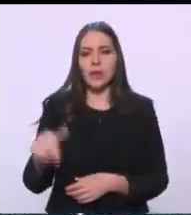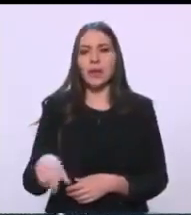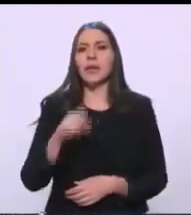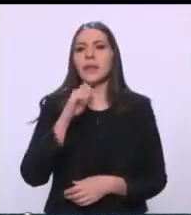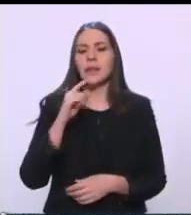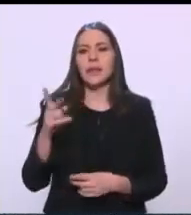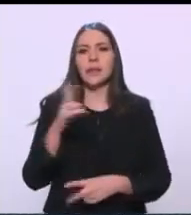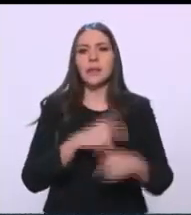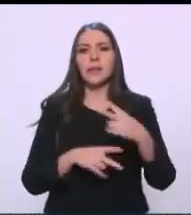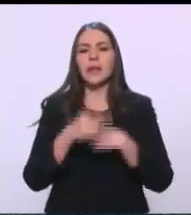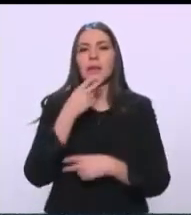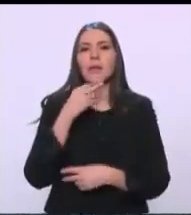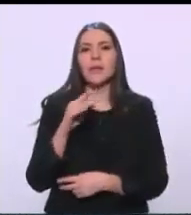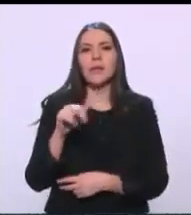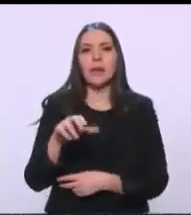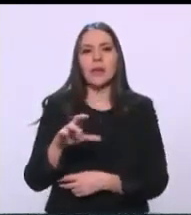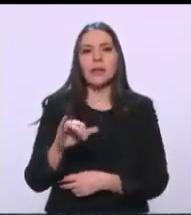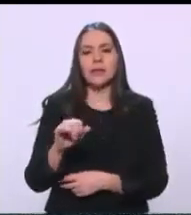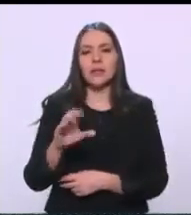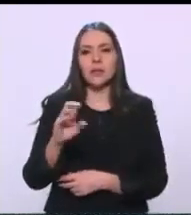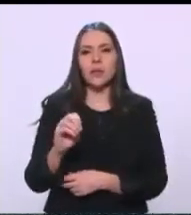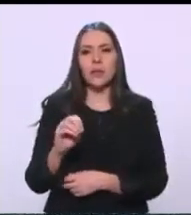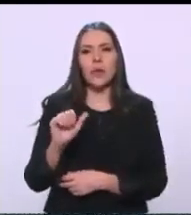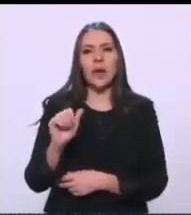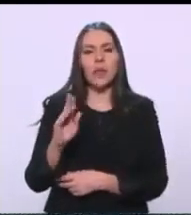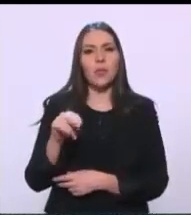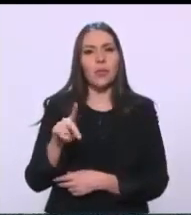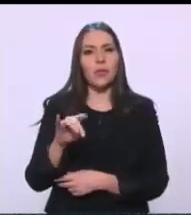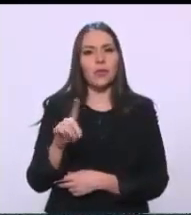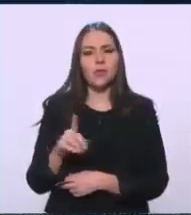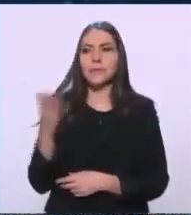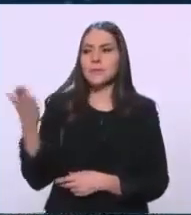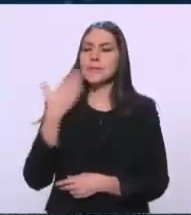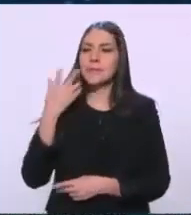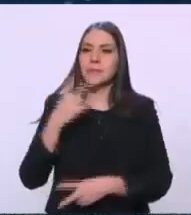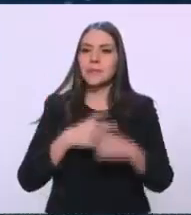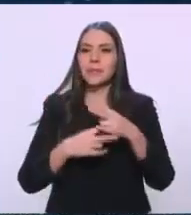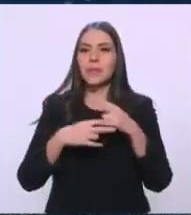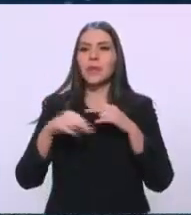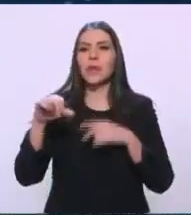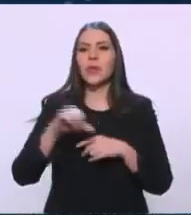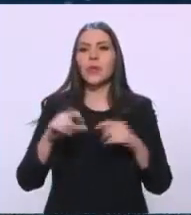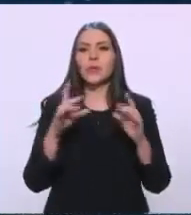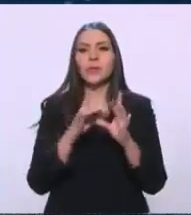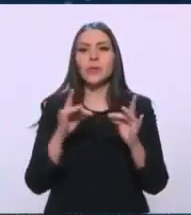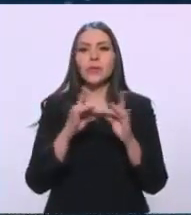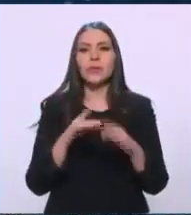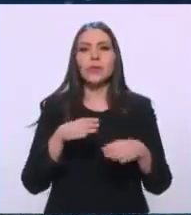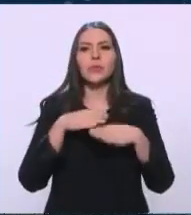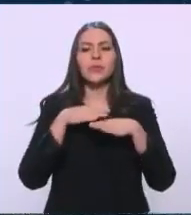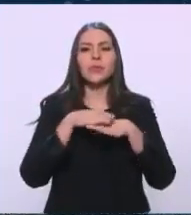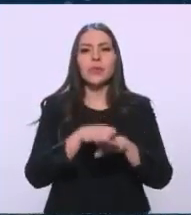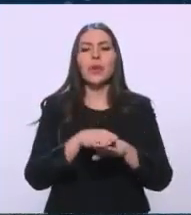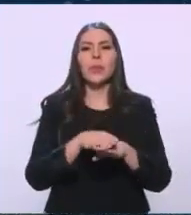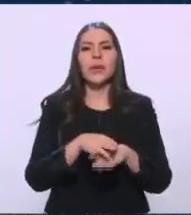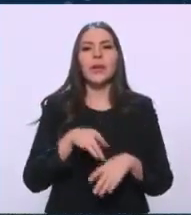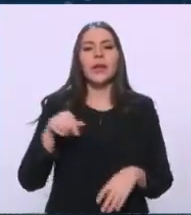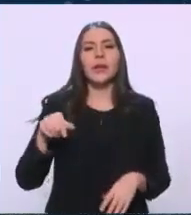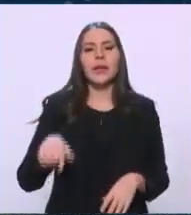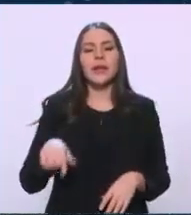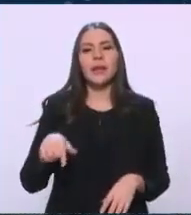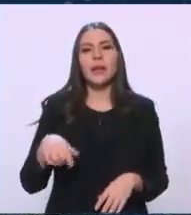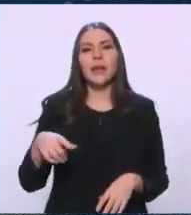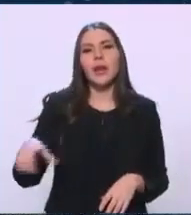se incorpora a la mesa Francisco Abundis. Francisco, bienvenido. Estamos hablando esta noche del informe de gobierno. Francisco,